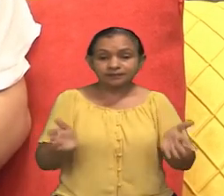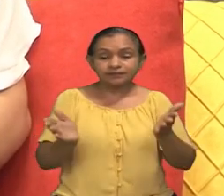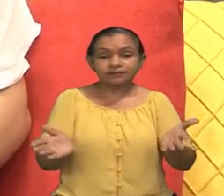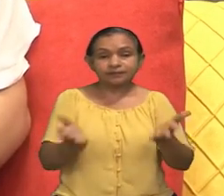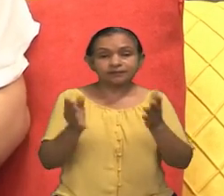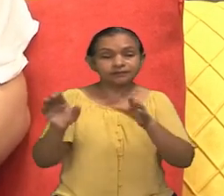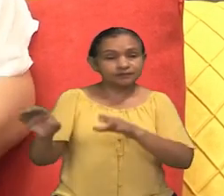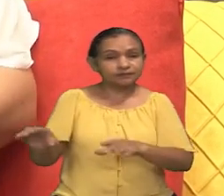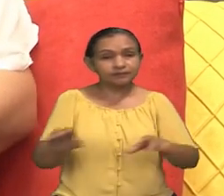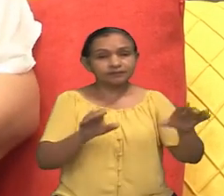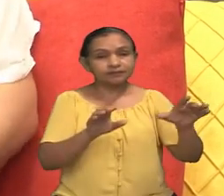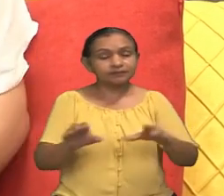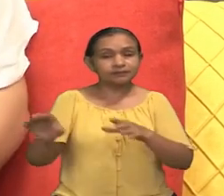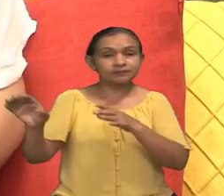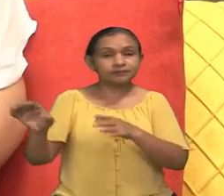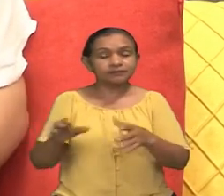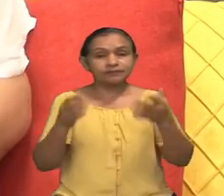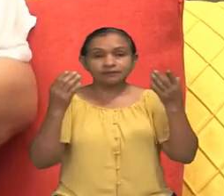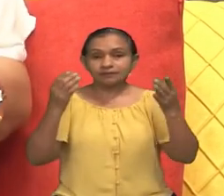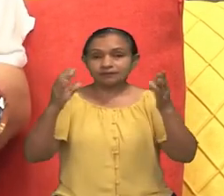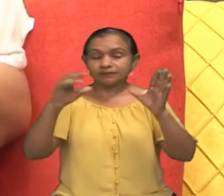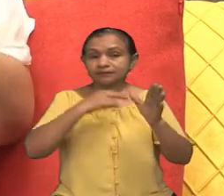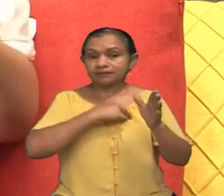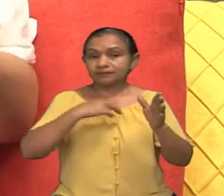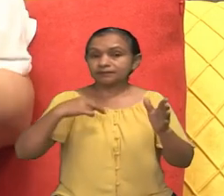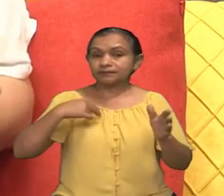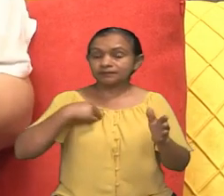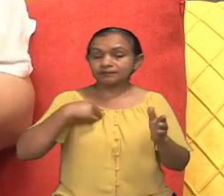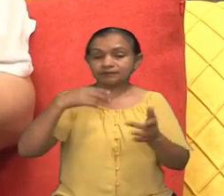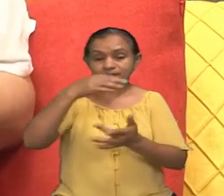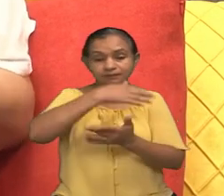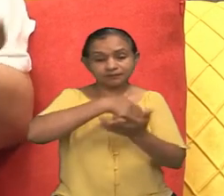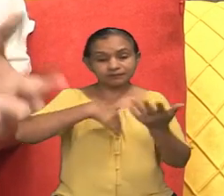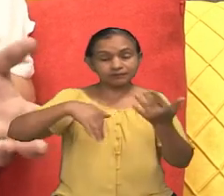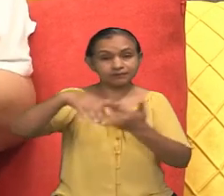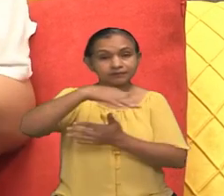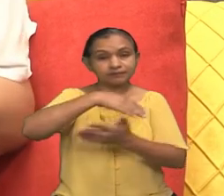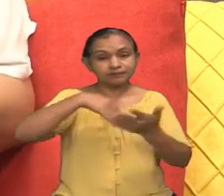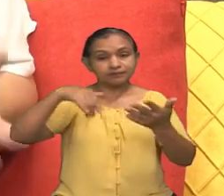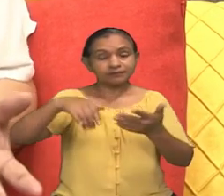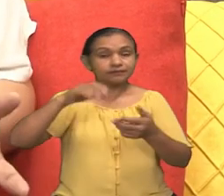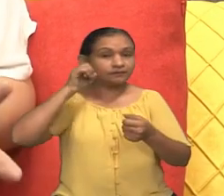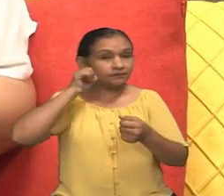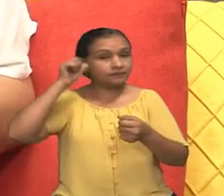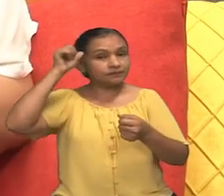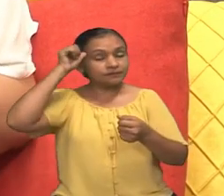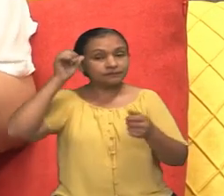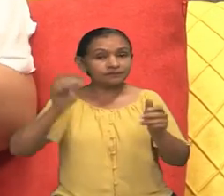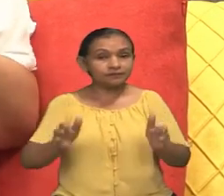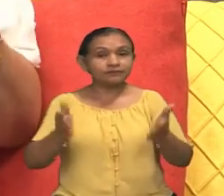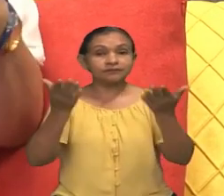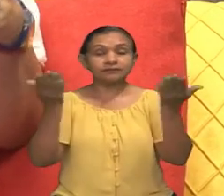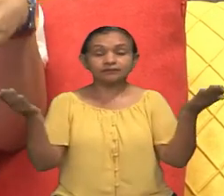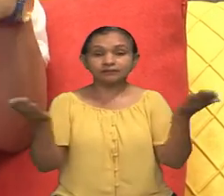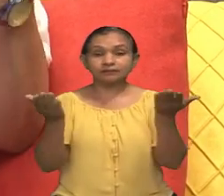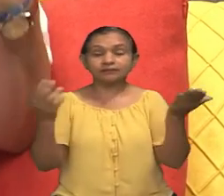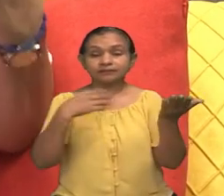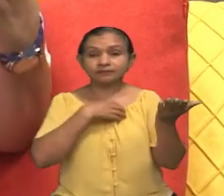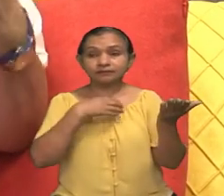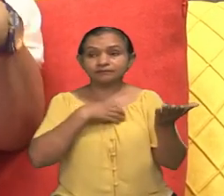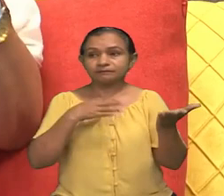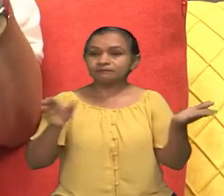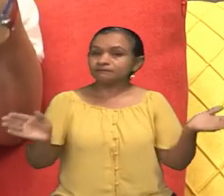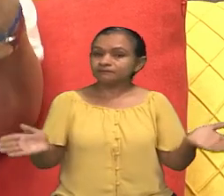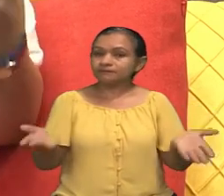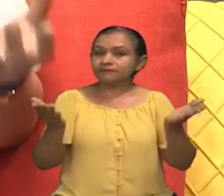las acciones, con actividades, esa integración a estos adultos mayores como protagonistas y esa